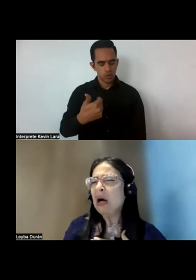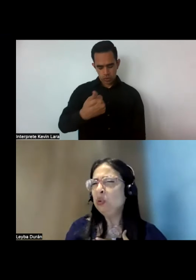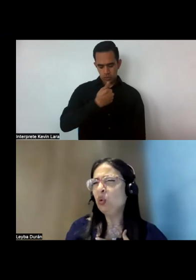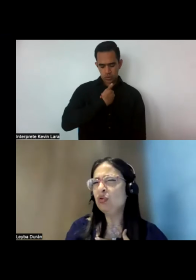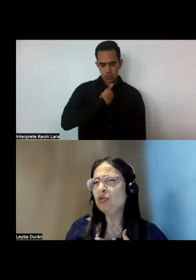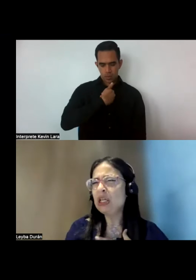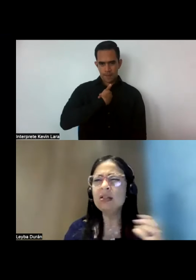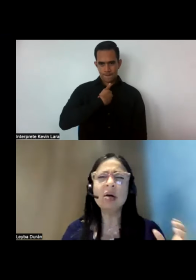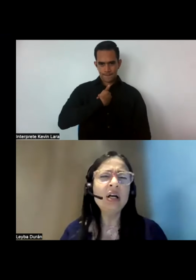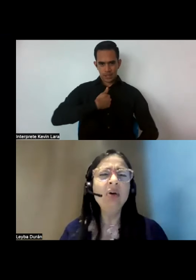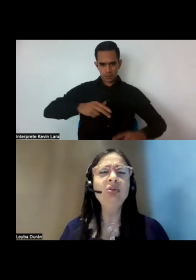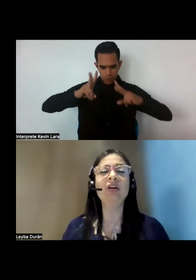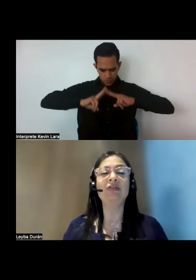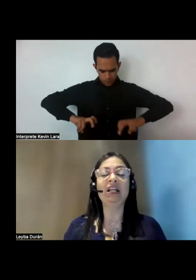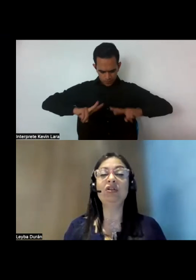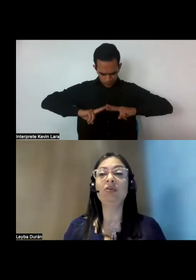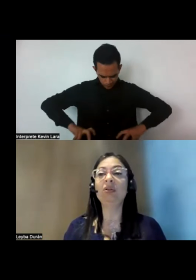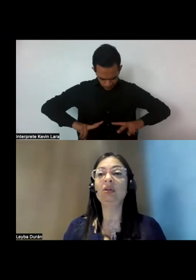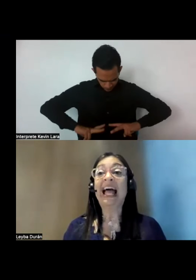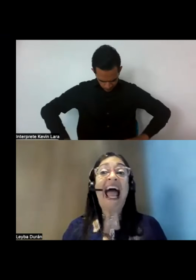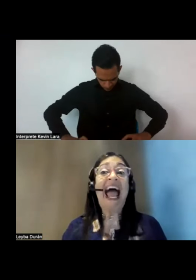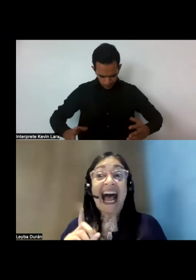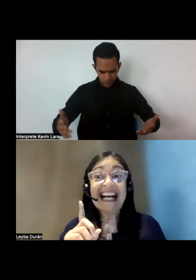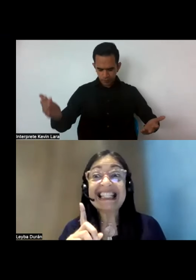una autoconciencia, una autorreflexión,